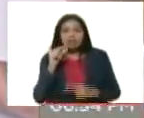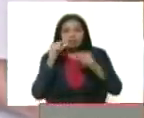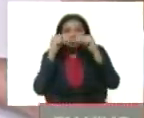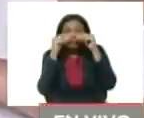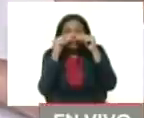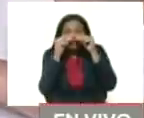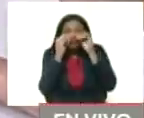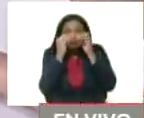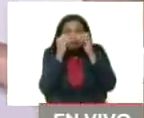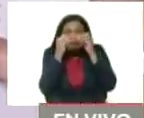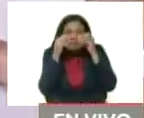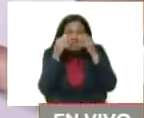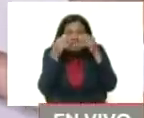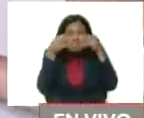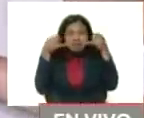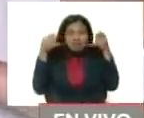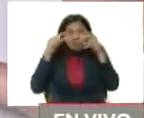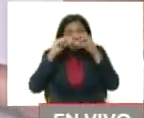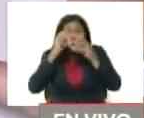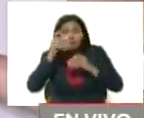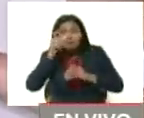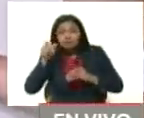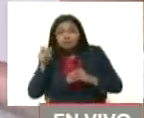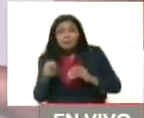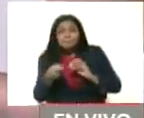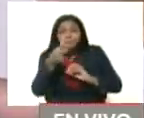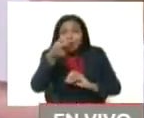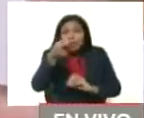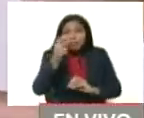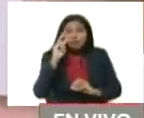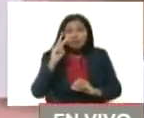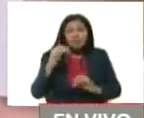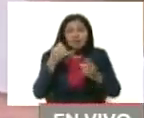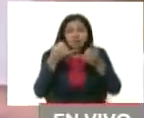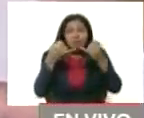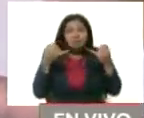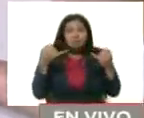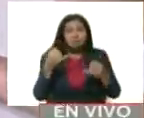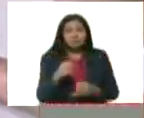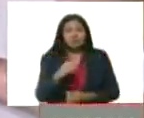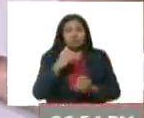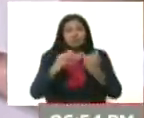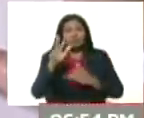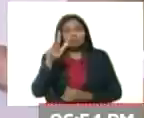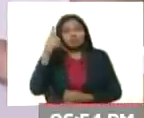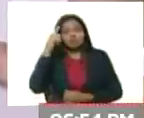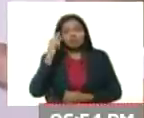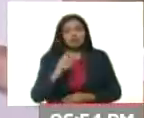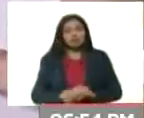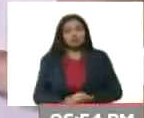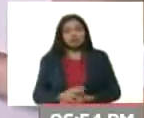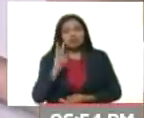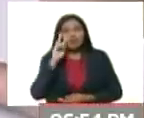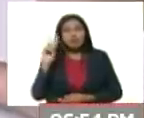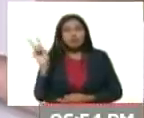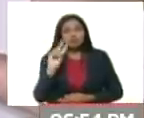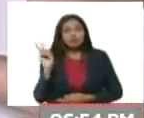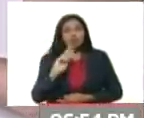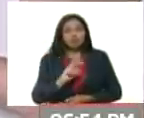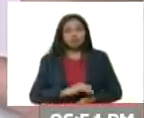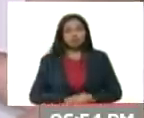ve, es la que tiene menor número de casos en los últimos 3 días, está